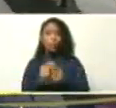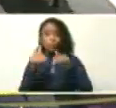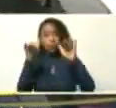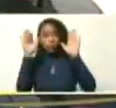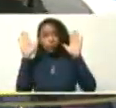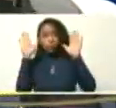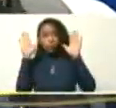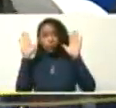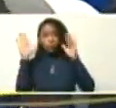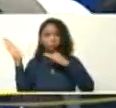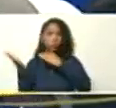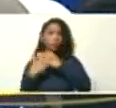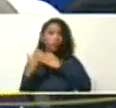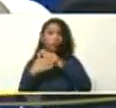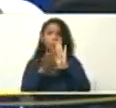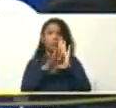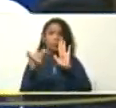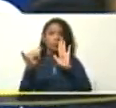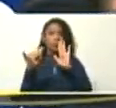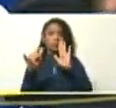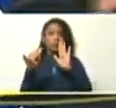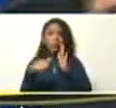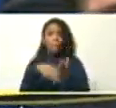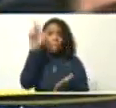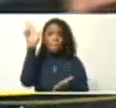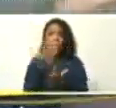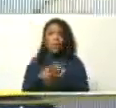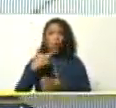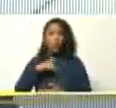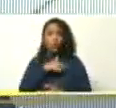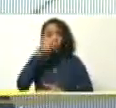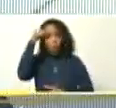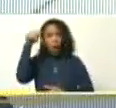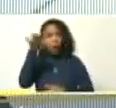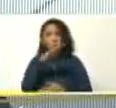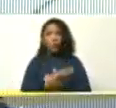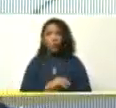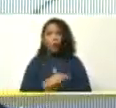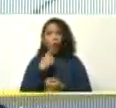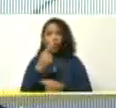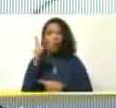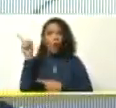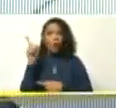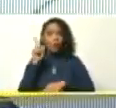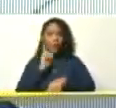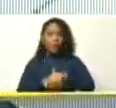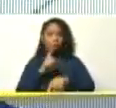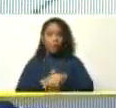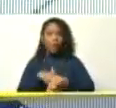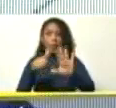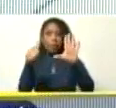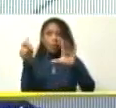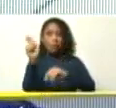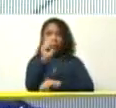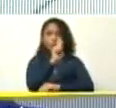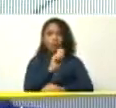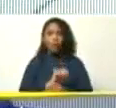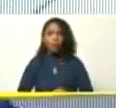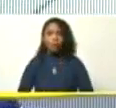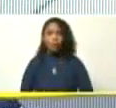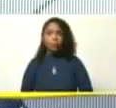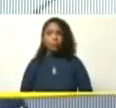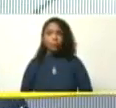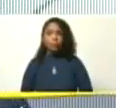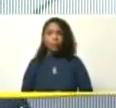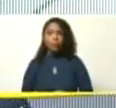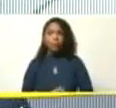del llamado a la constituyente, aprobado por nuestro pueblo, que determinó ese plazo de 6 meses. Desde